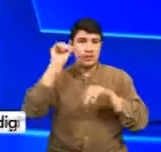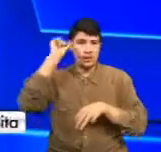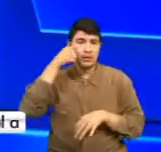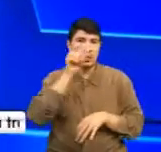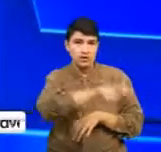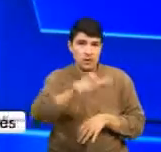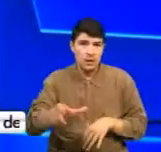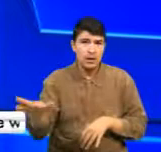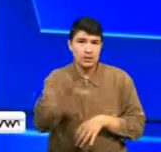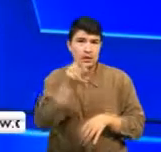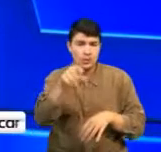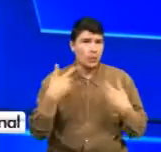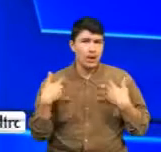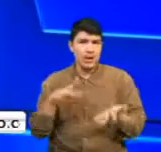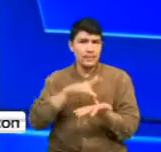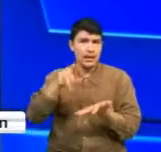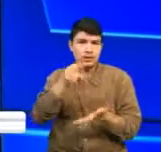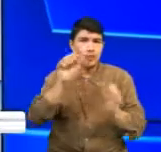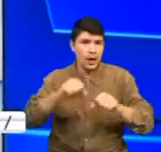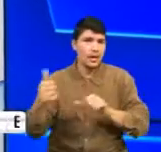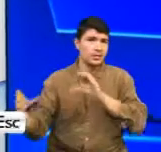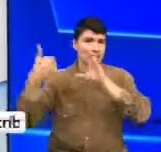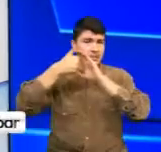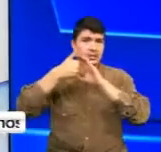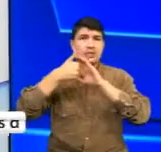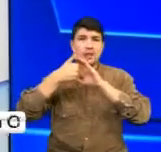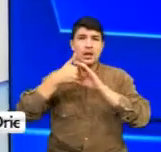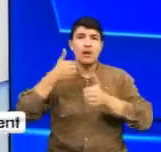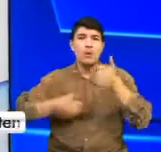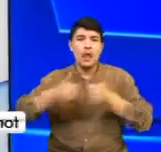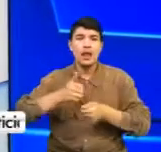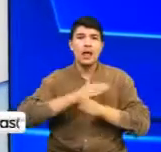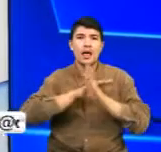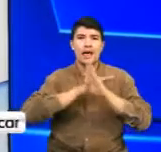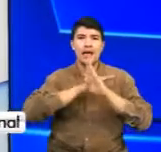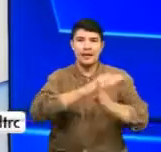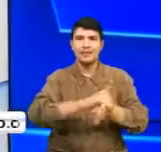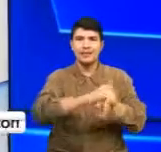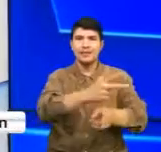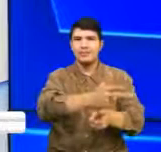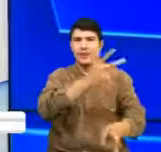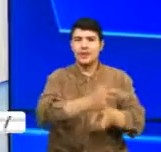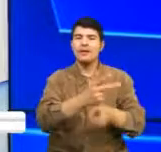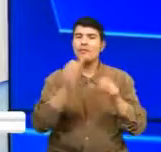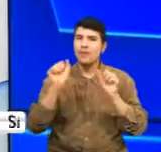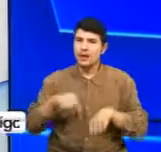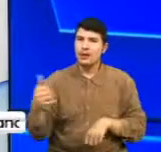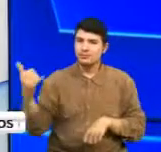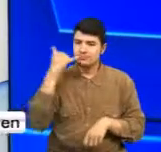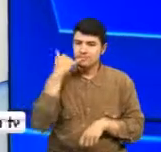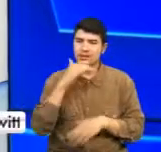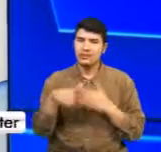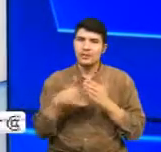de las personas que ante cualquier emergencia se comunique con los números telefónicos de gestión del riesgo departamental o municipal para que sea atendida